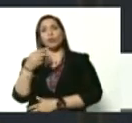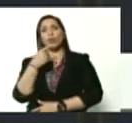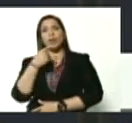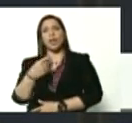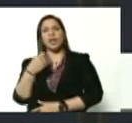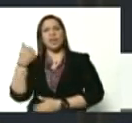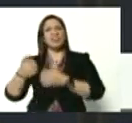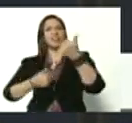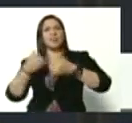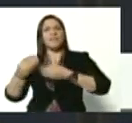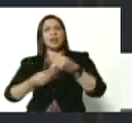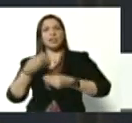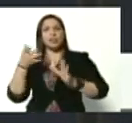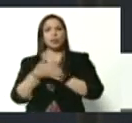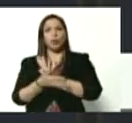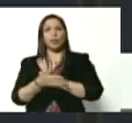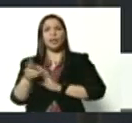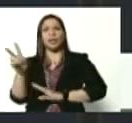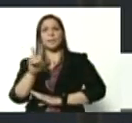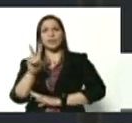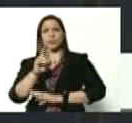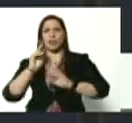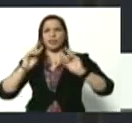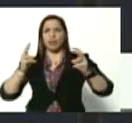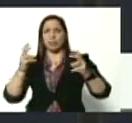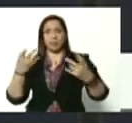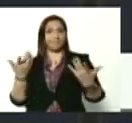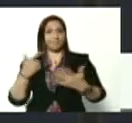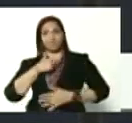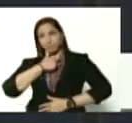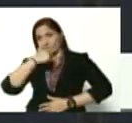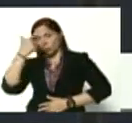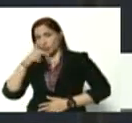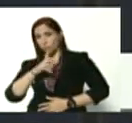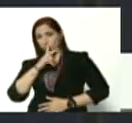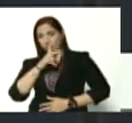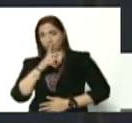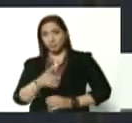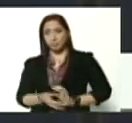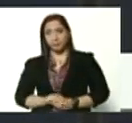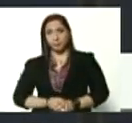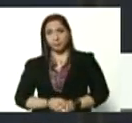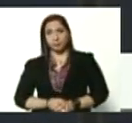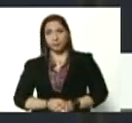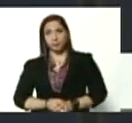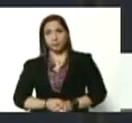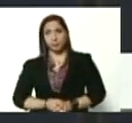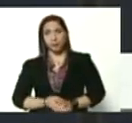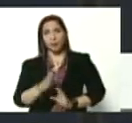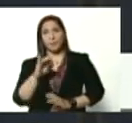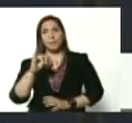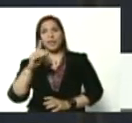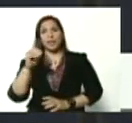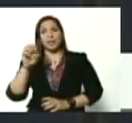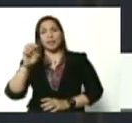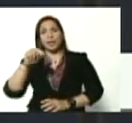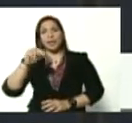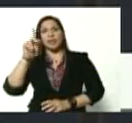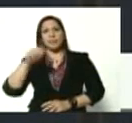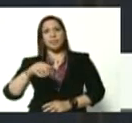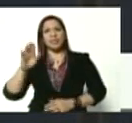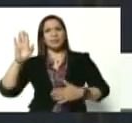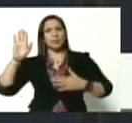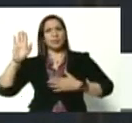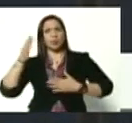con respecto al tema de venezuela qué vergüenza señor no sólo se juramentó como presidente de eeuu